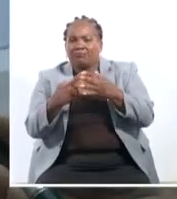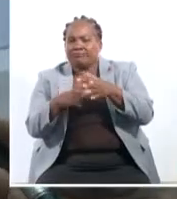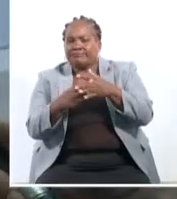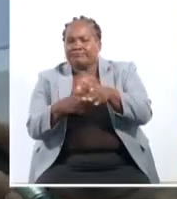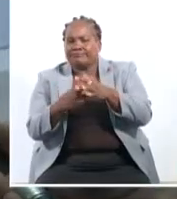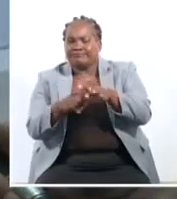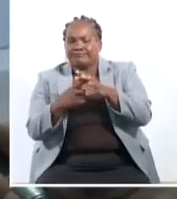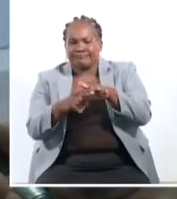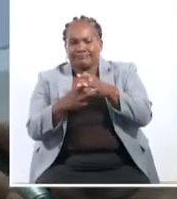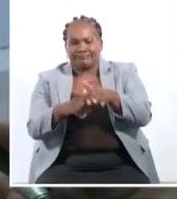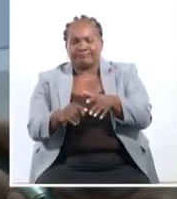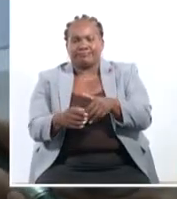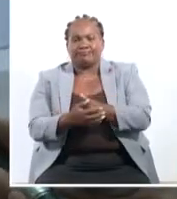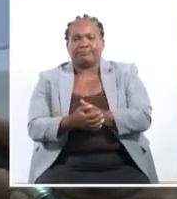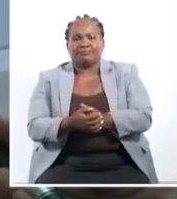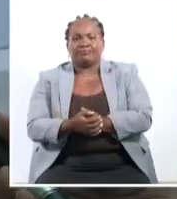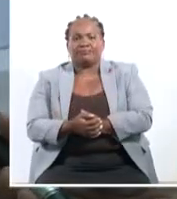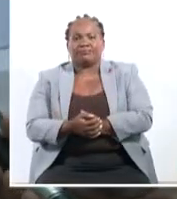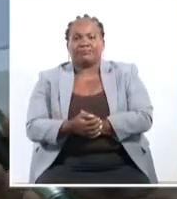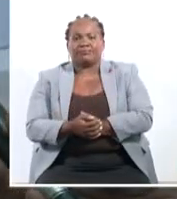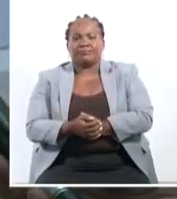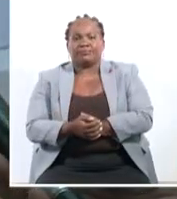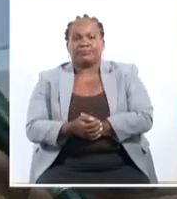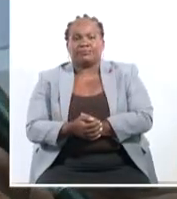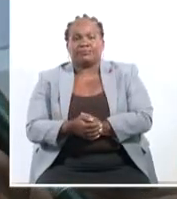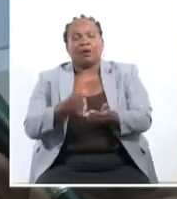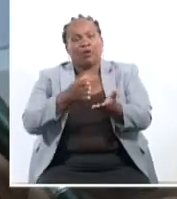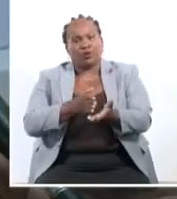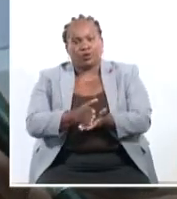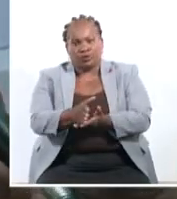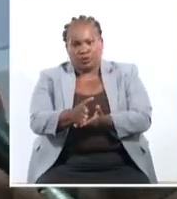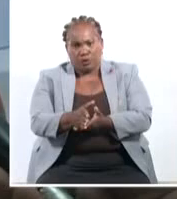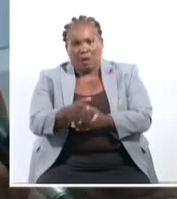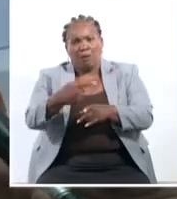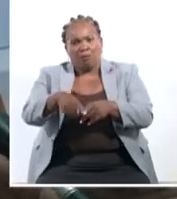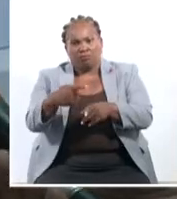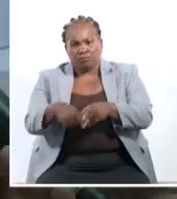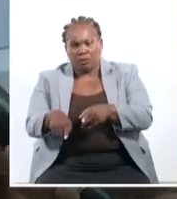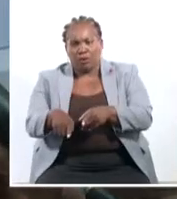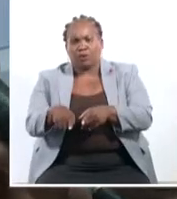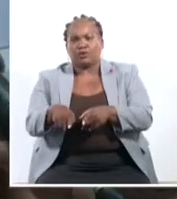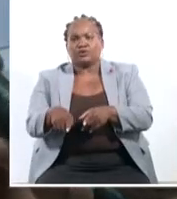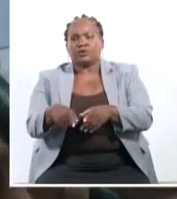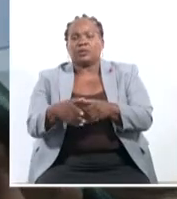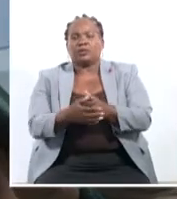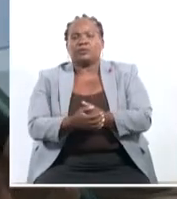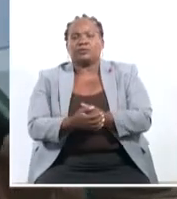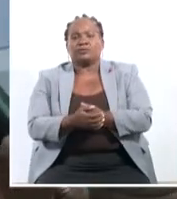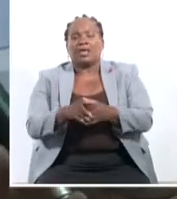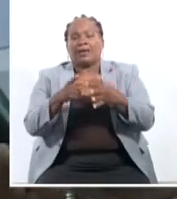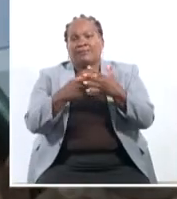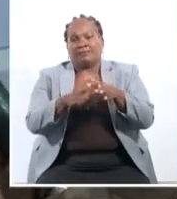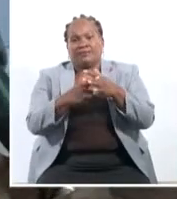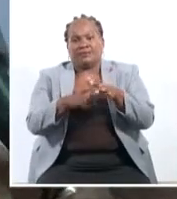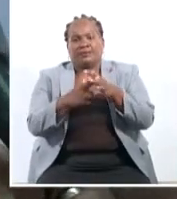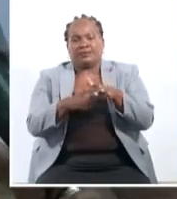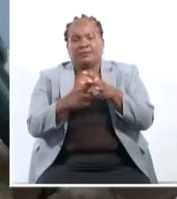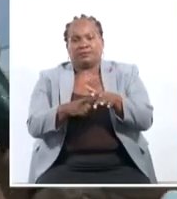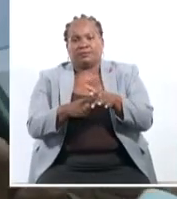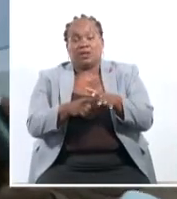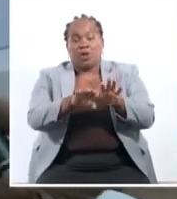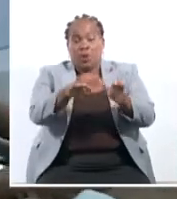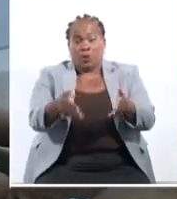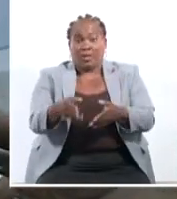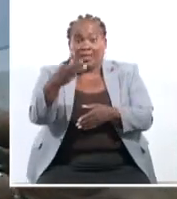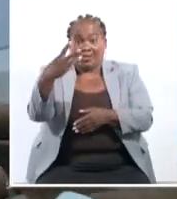en la solución de esta avería. Continuamos con un grupo de unidades en mantenimiento. Tenemos la unidad 3 de